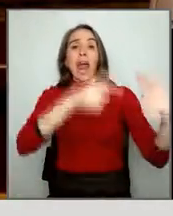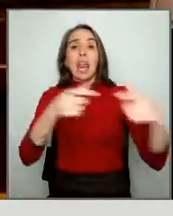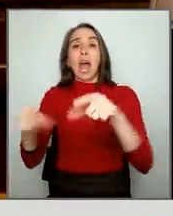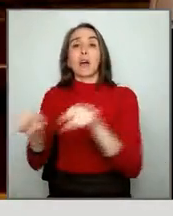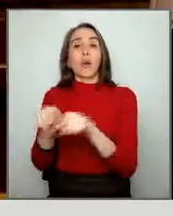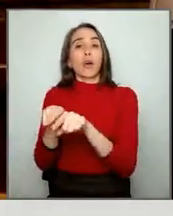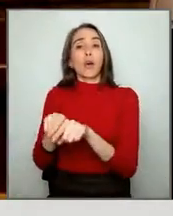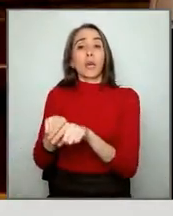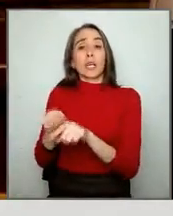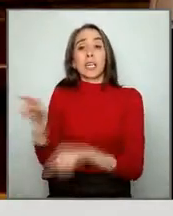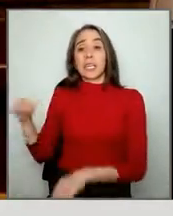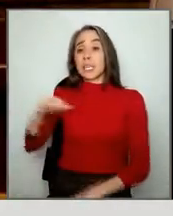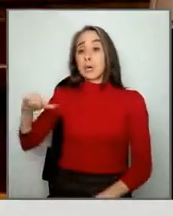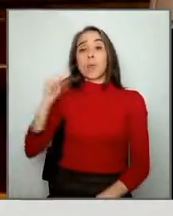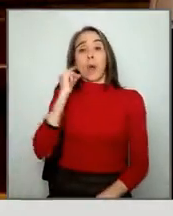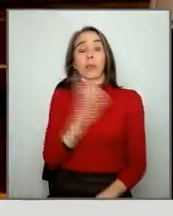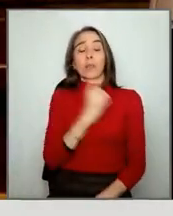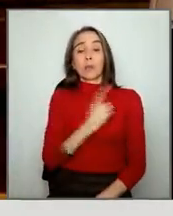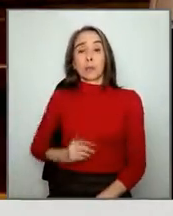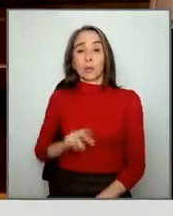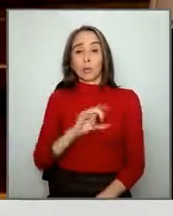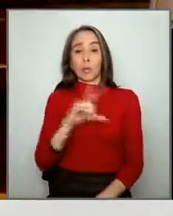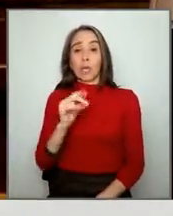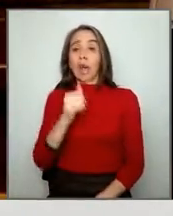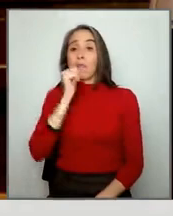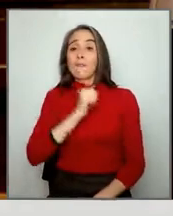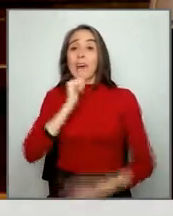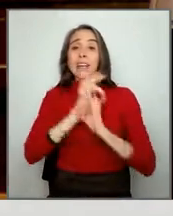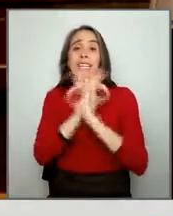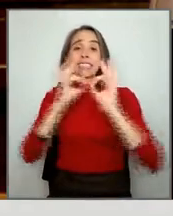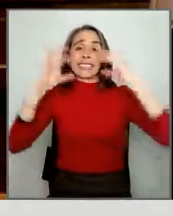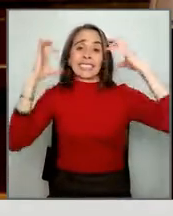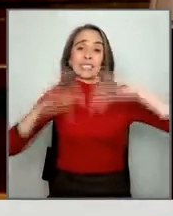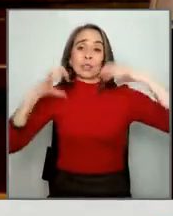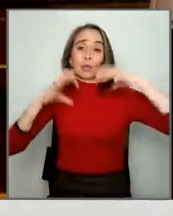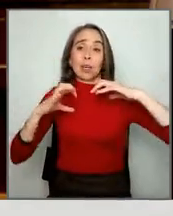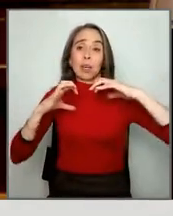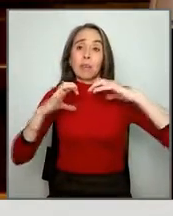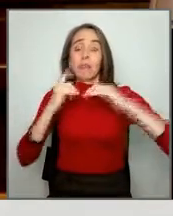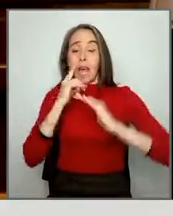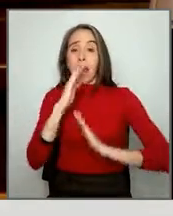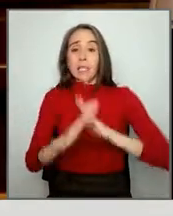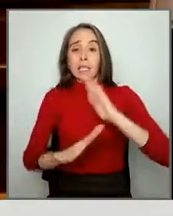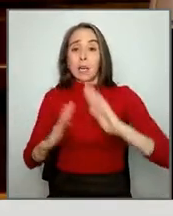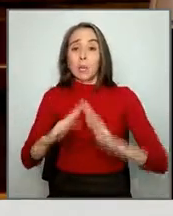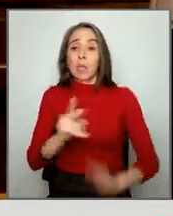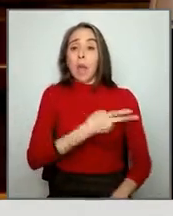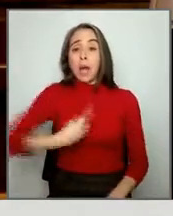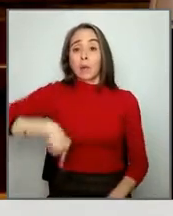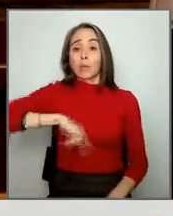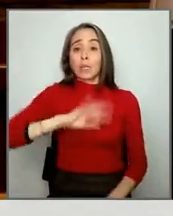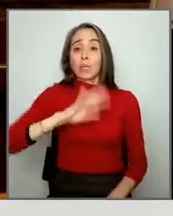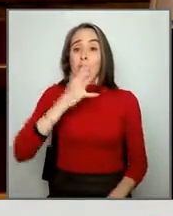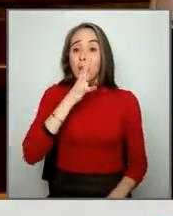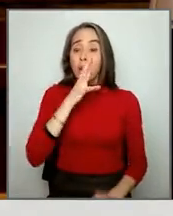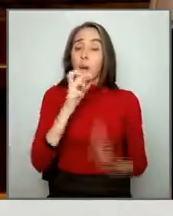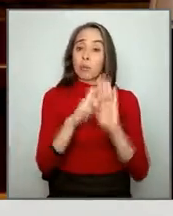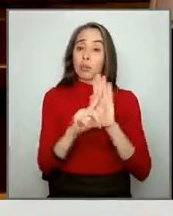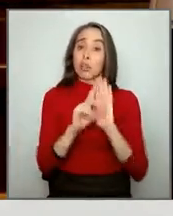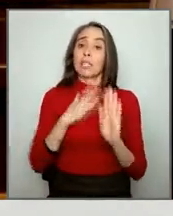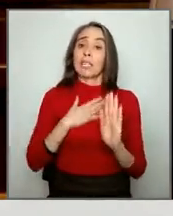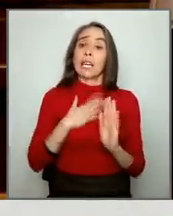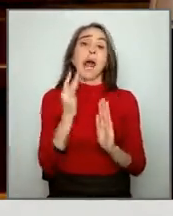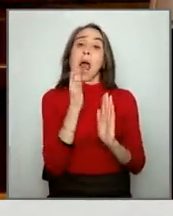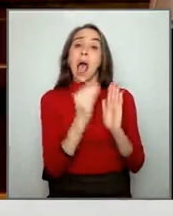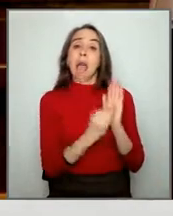el déficit de lluvia es preocupante y debemos tomar medidas para cuidar nuestras aguas este proyecto de ley boca a salvar un vacío legal de la ley